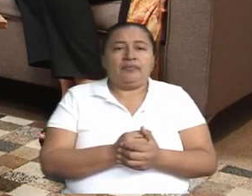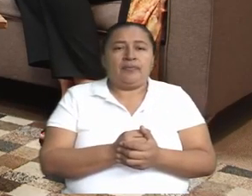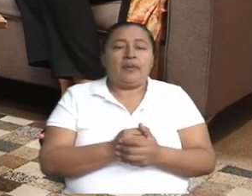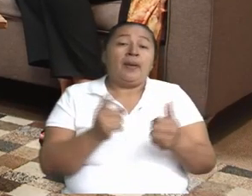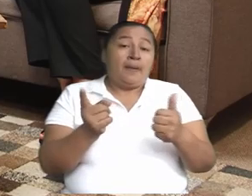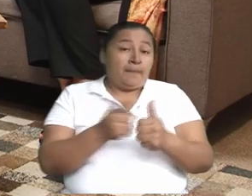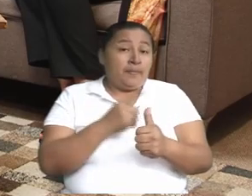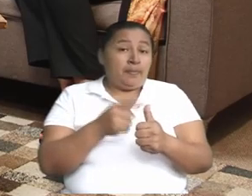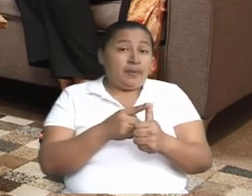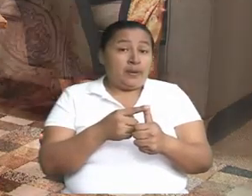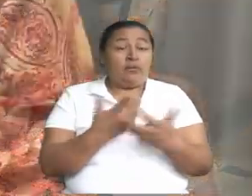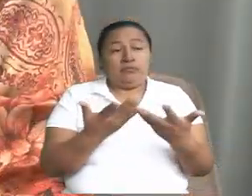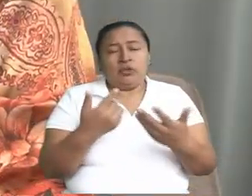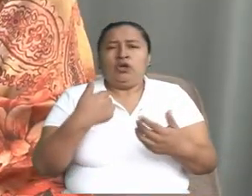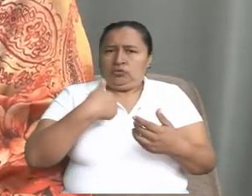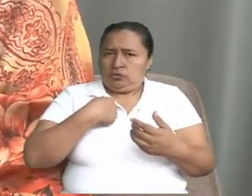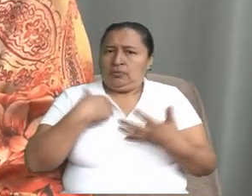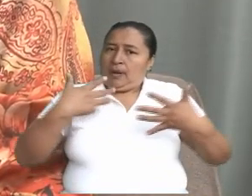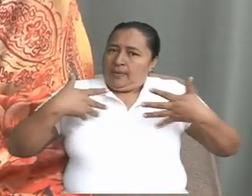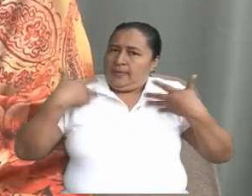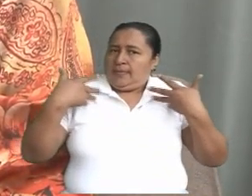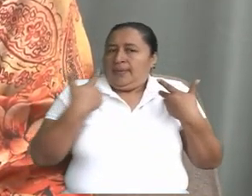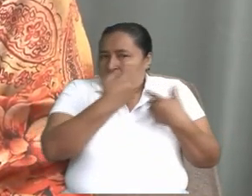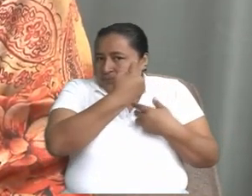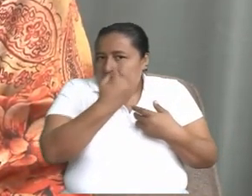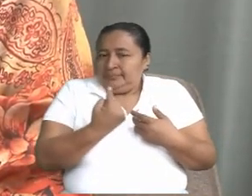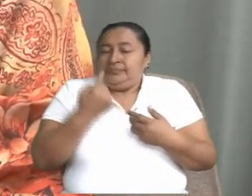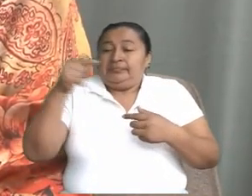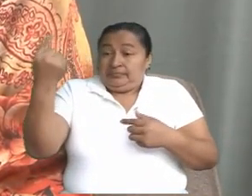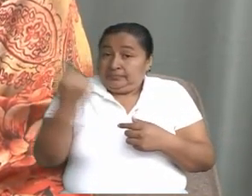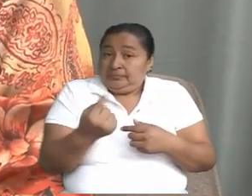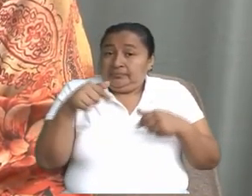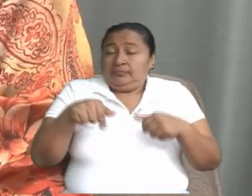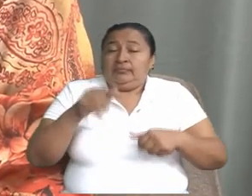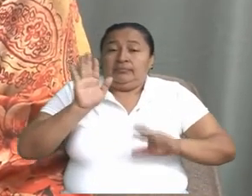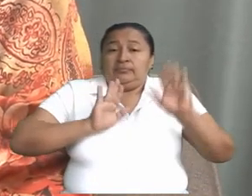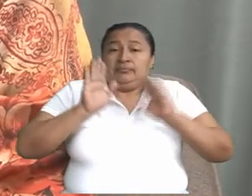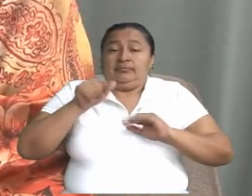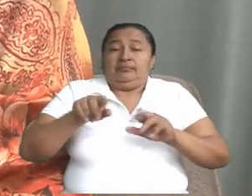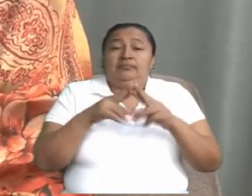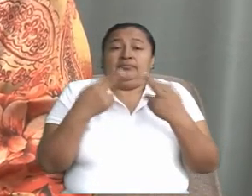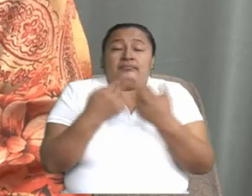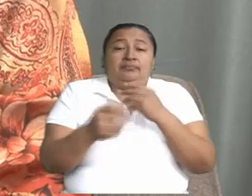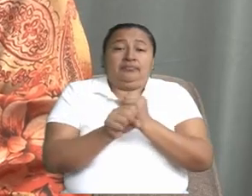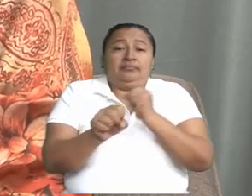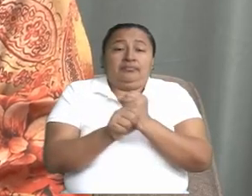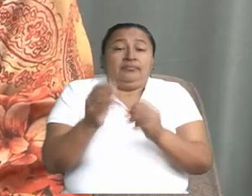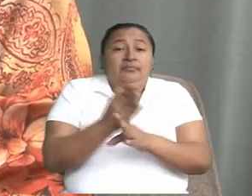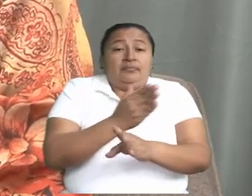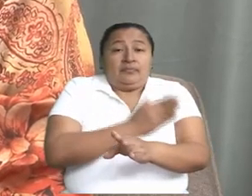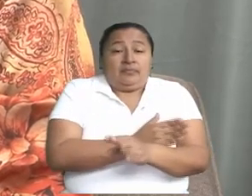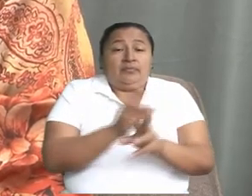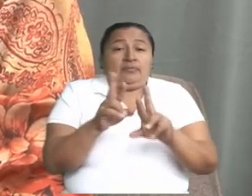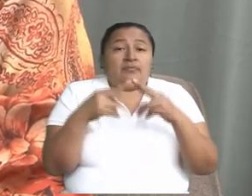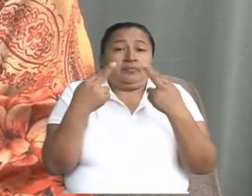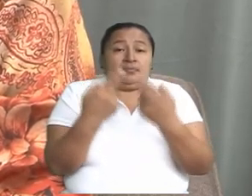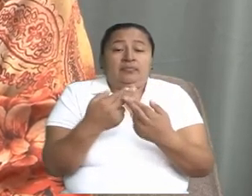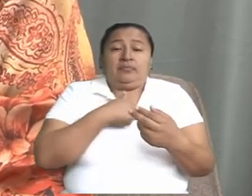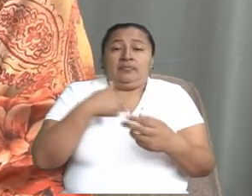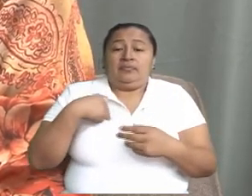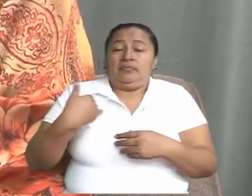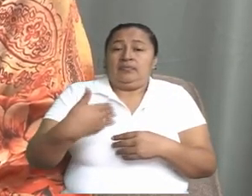muy contenta de poder participar en esta reunión de trabajo previa a la sesión que tendrá el Foro de